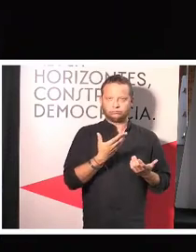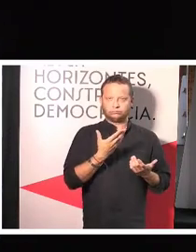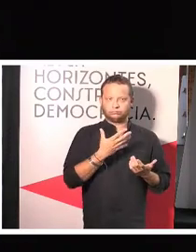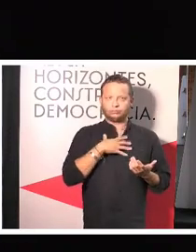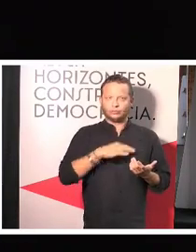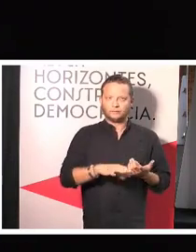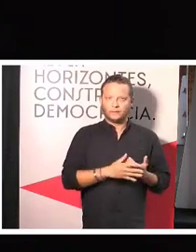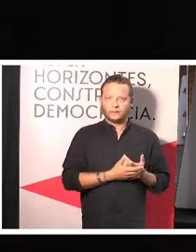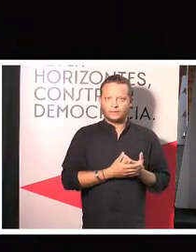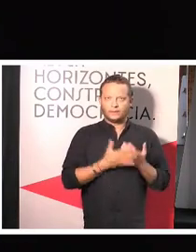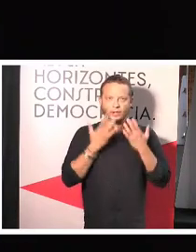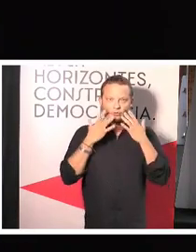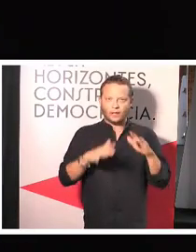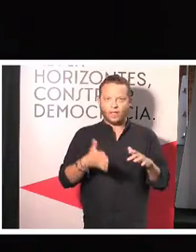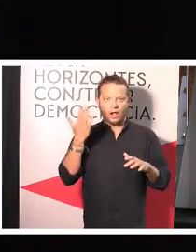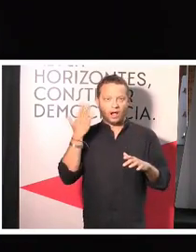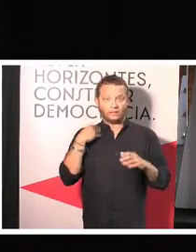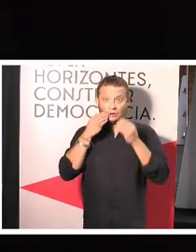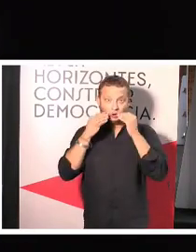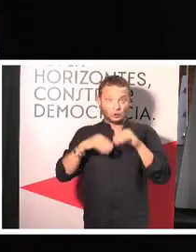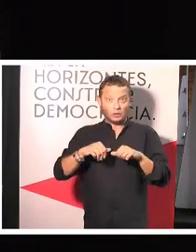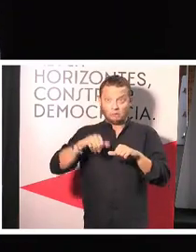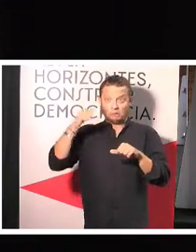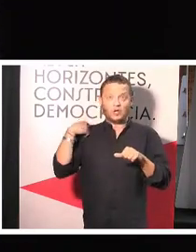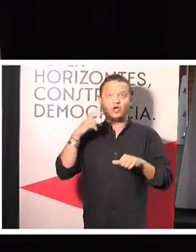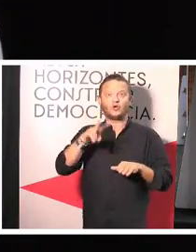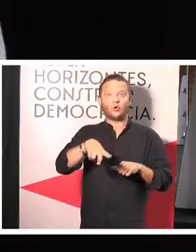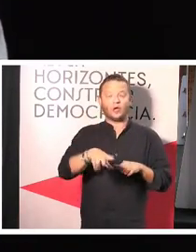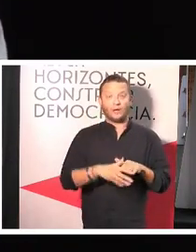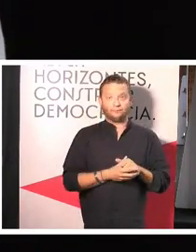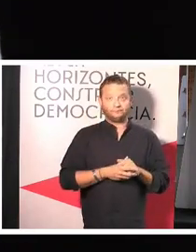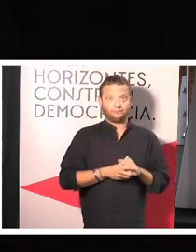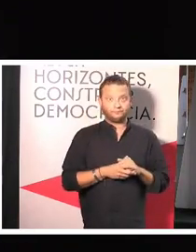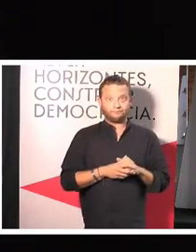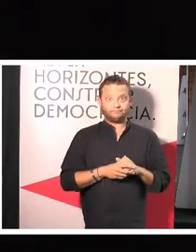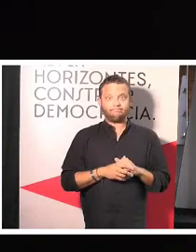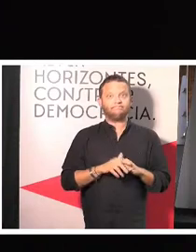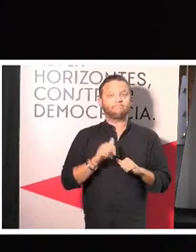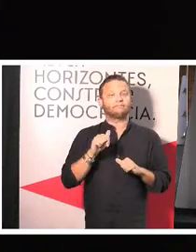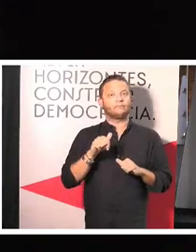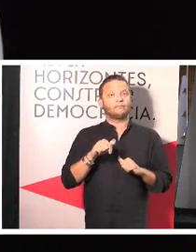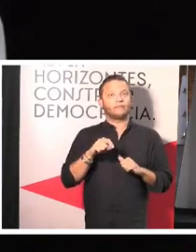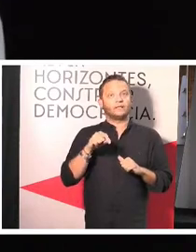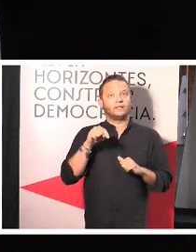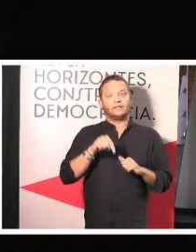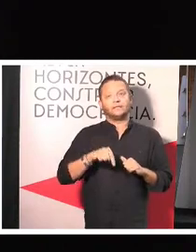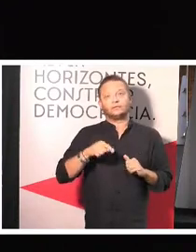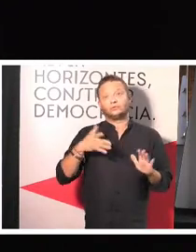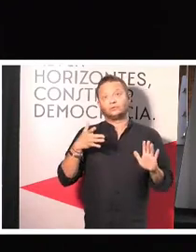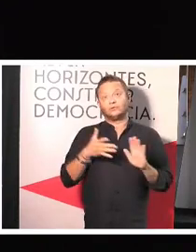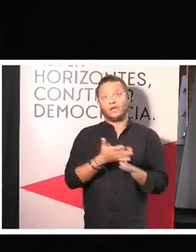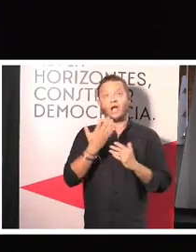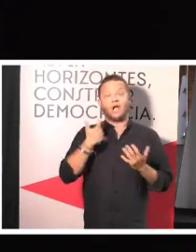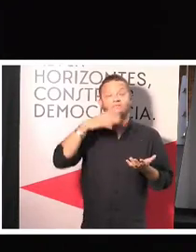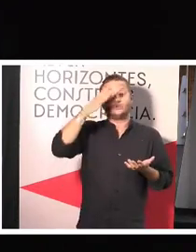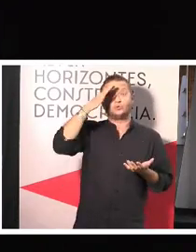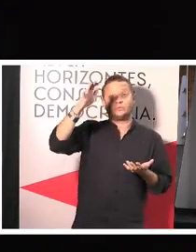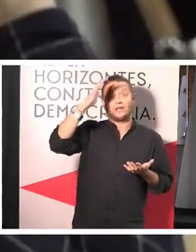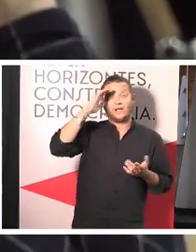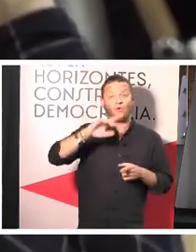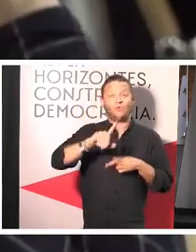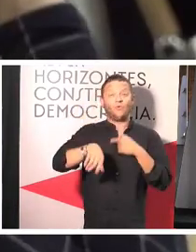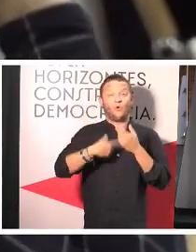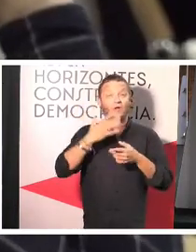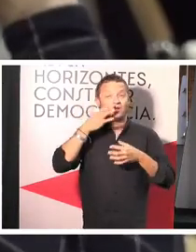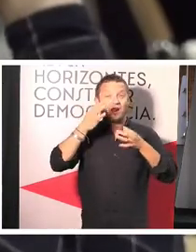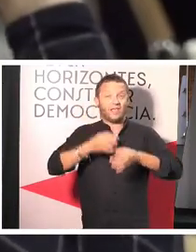que seguramente no se había visto en la historia nunca antes. Bien, esto era, digamos, la utopía. La